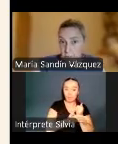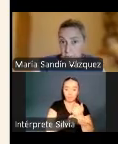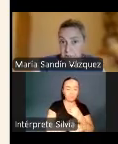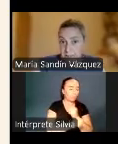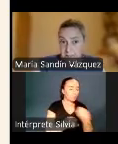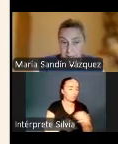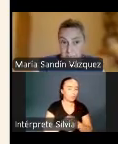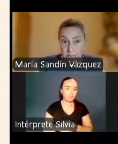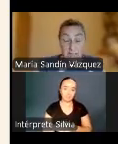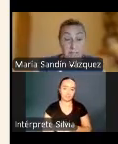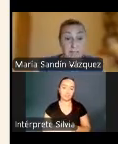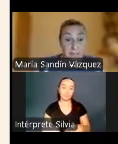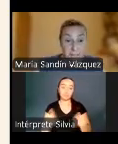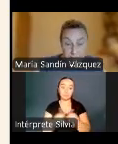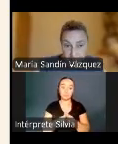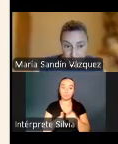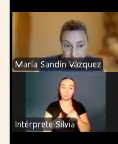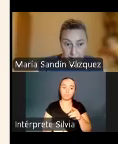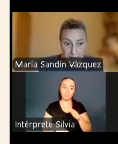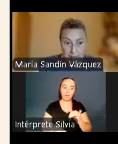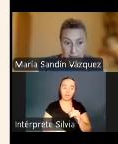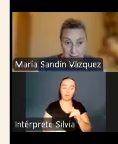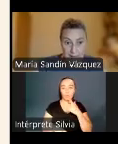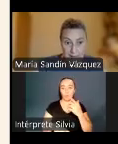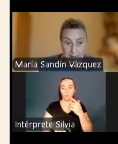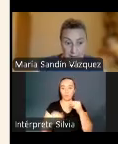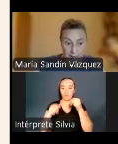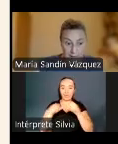es también como una serie de etiquetas